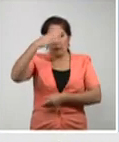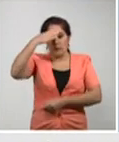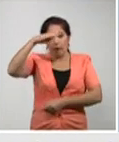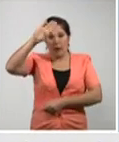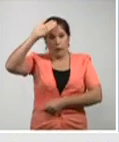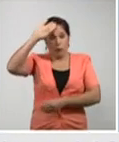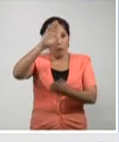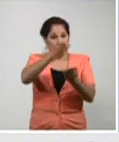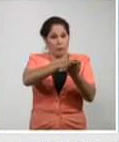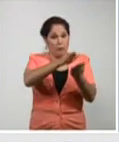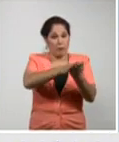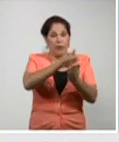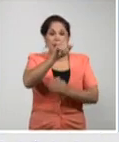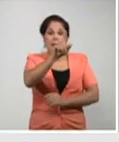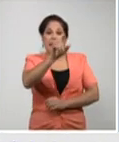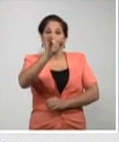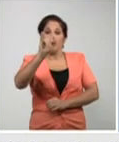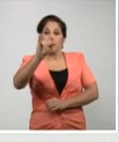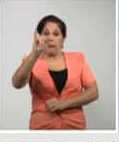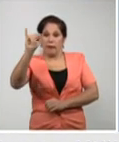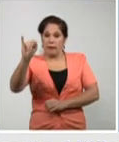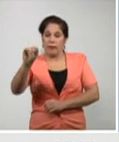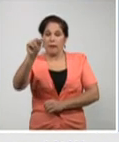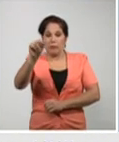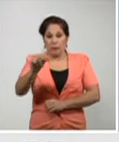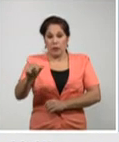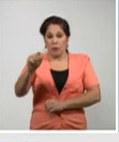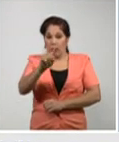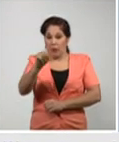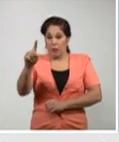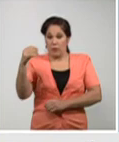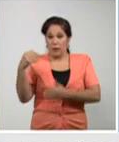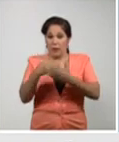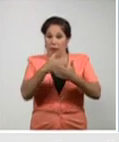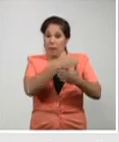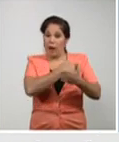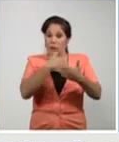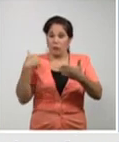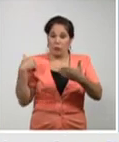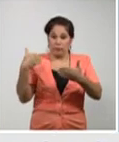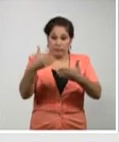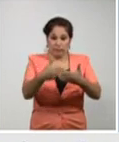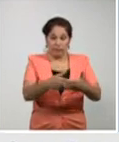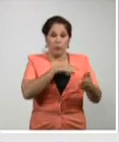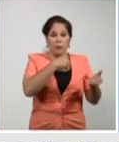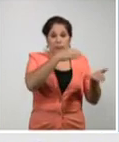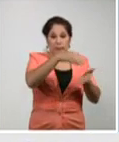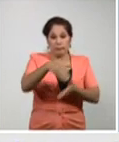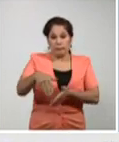acumulado es de 166, que eso da una letalidad para Cuba de